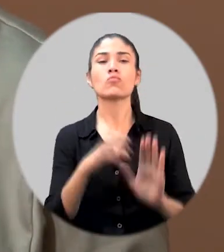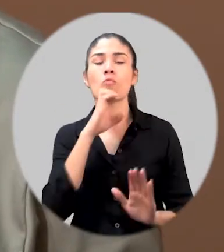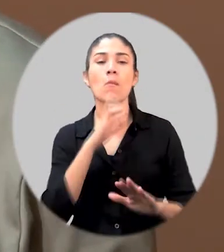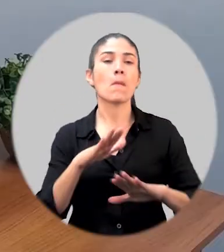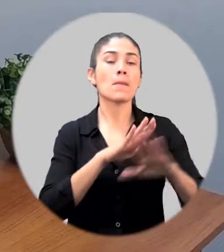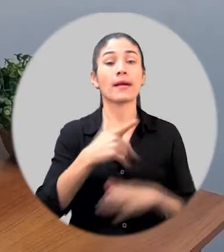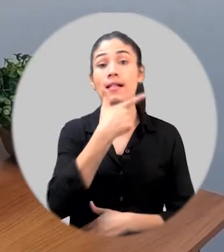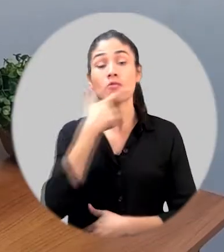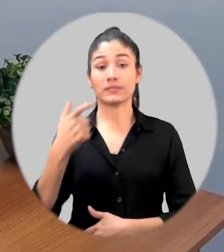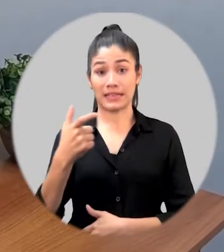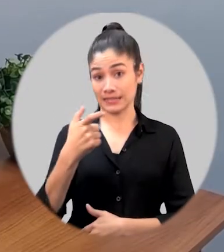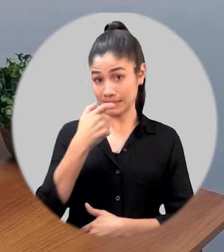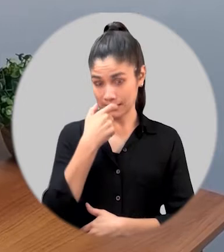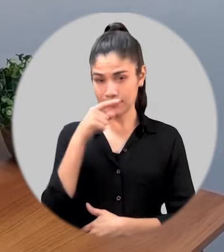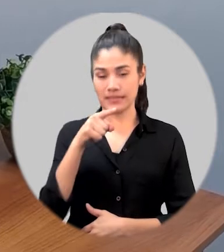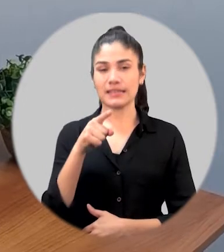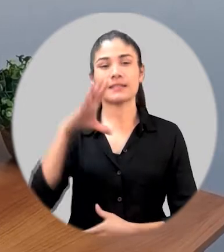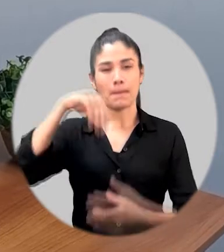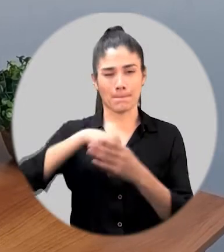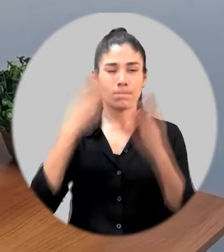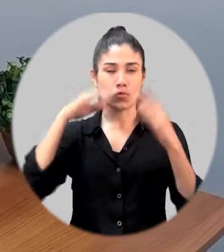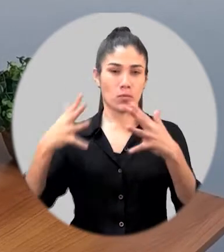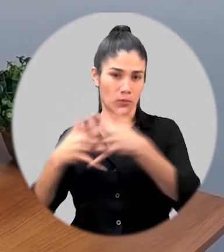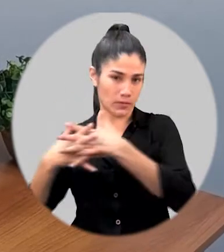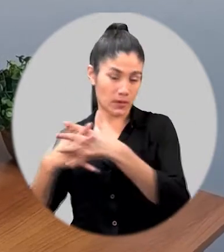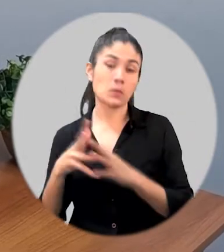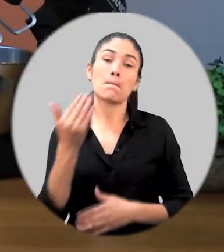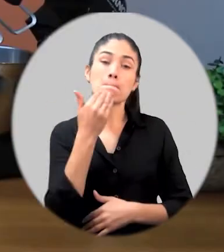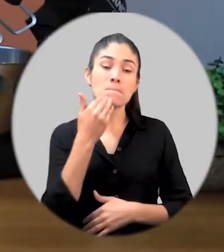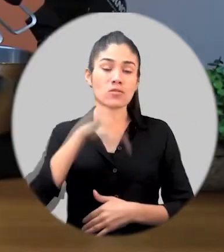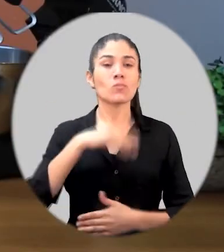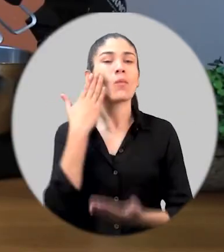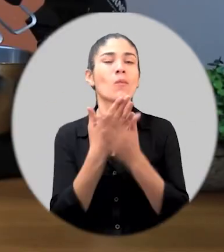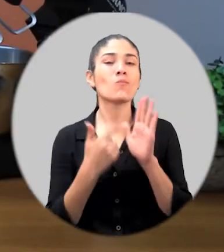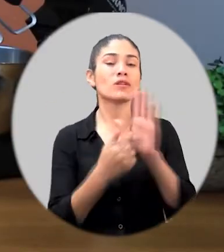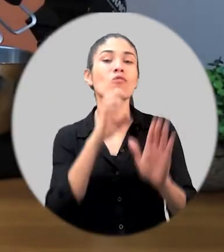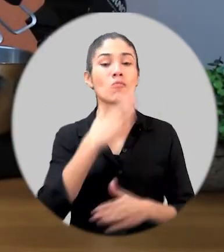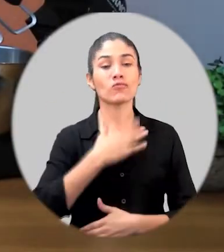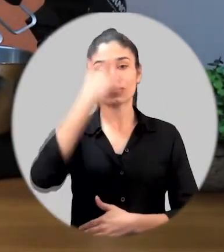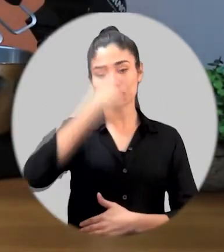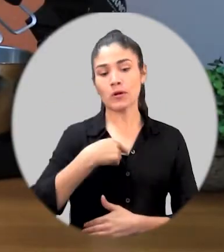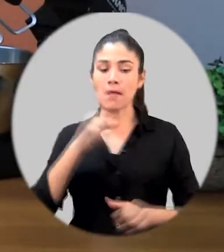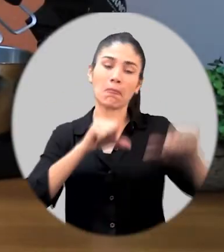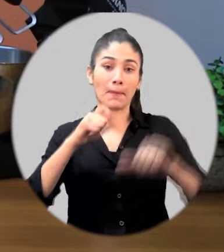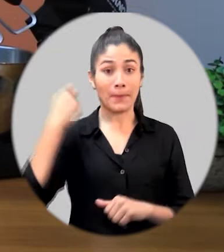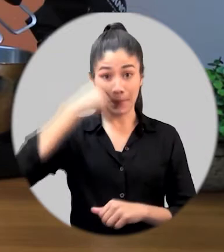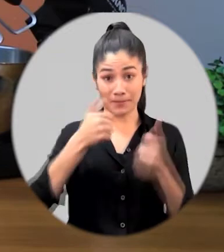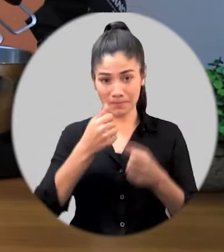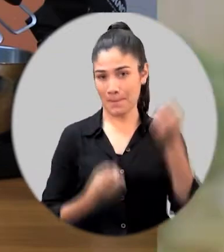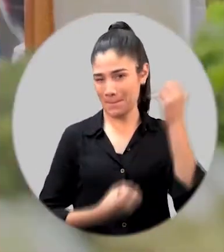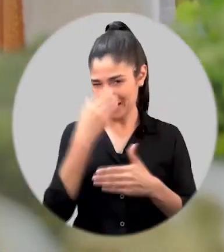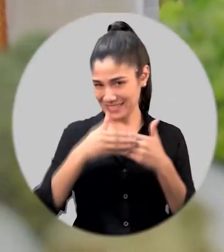unas cookies. Las cookies son tradicionalmente americanas, pero hoy les voy a enseñar a hacer mi versión de cookies. Así que